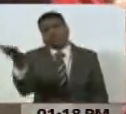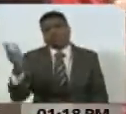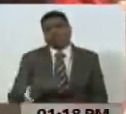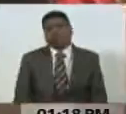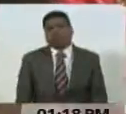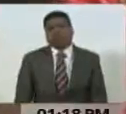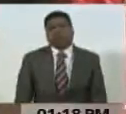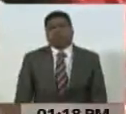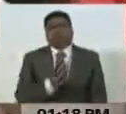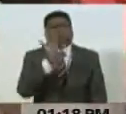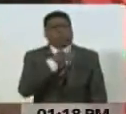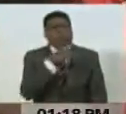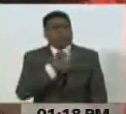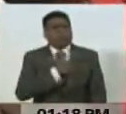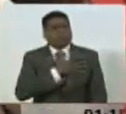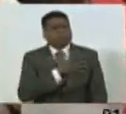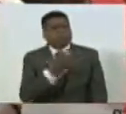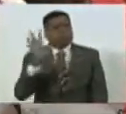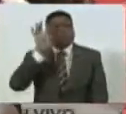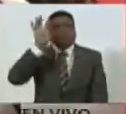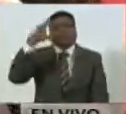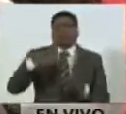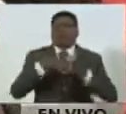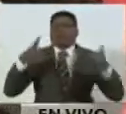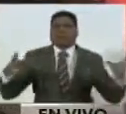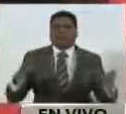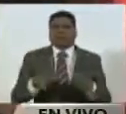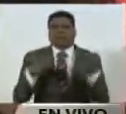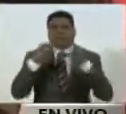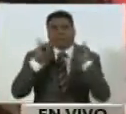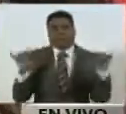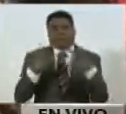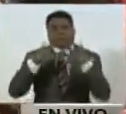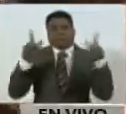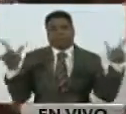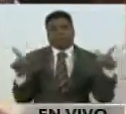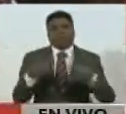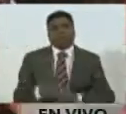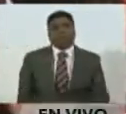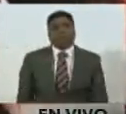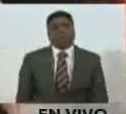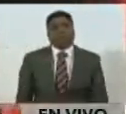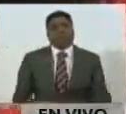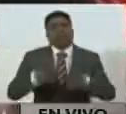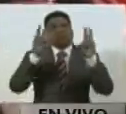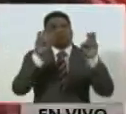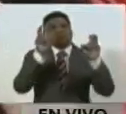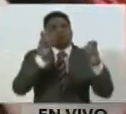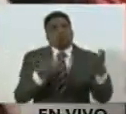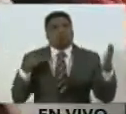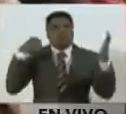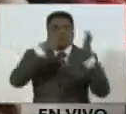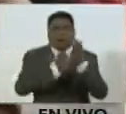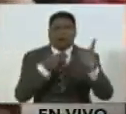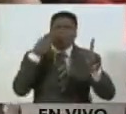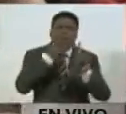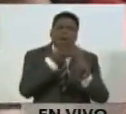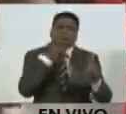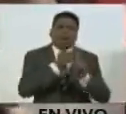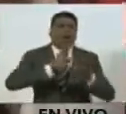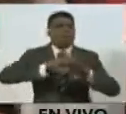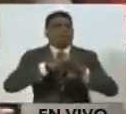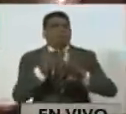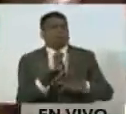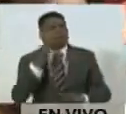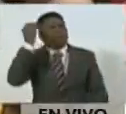ese sentimiento de la patria grande, soberanía, independencia, libertad. Ante estos nuevos ataques, ¿por qué hay que traer acá